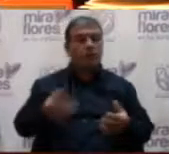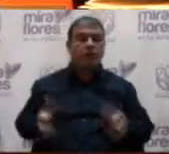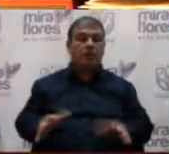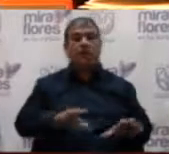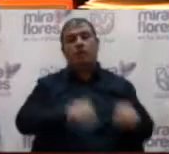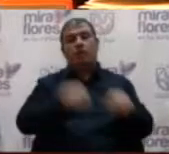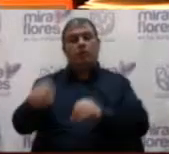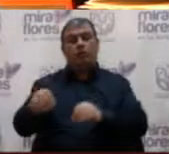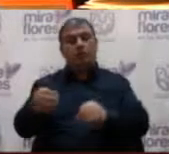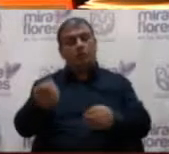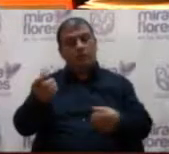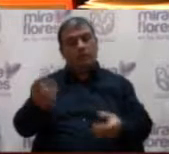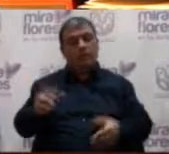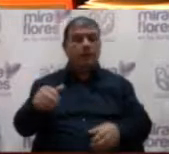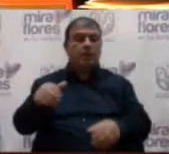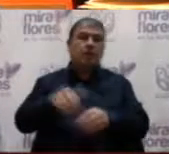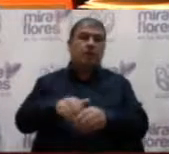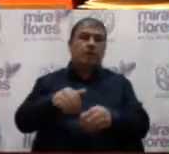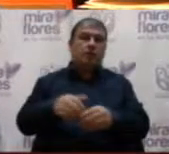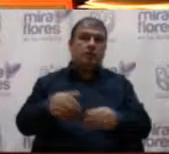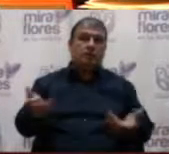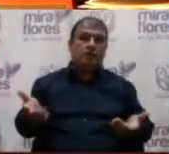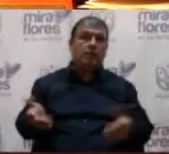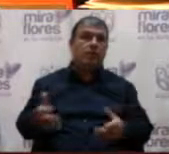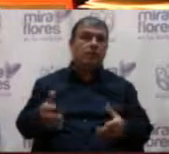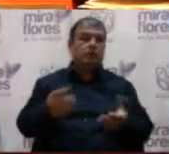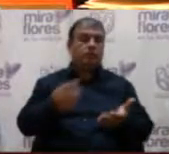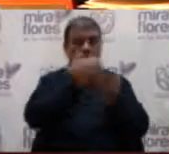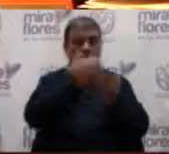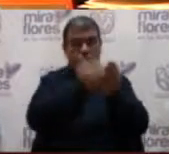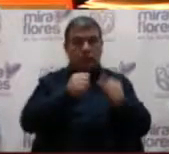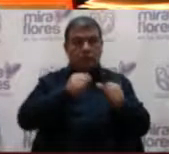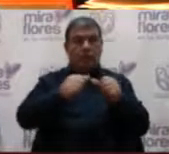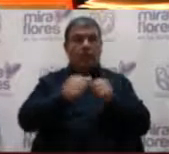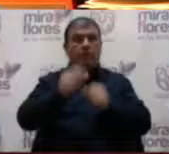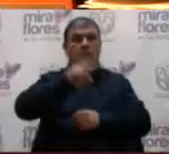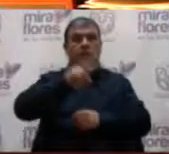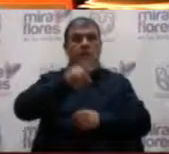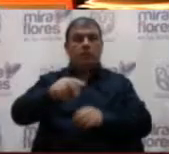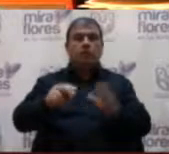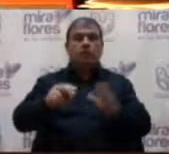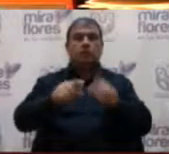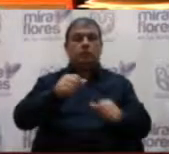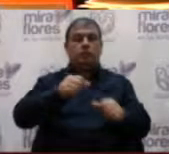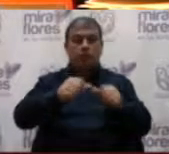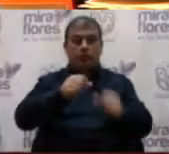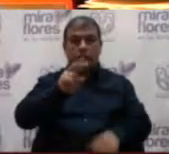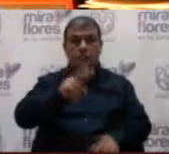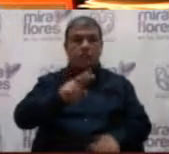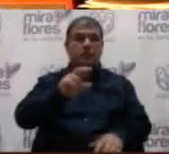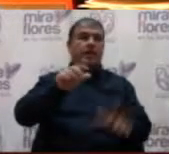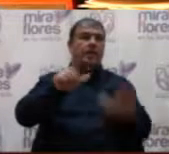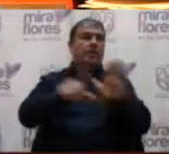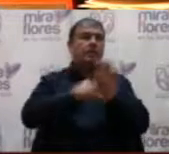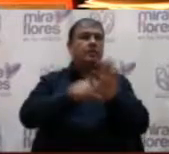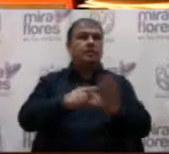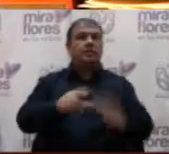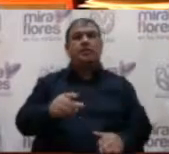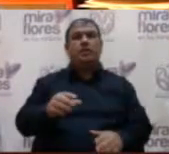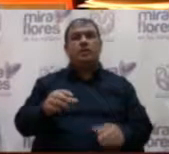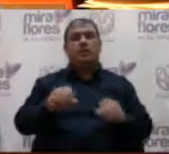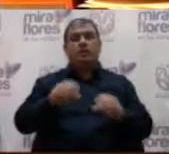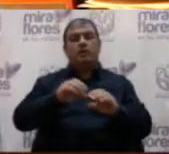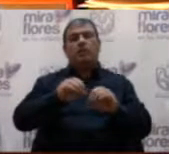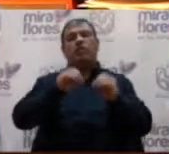cargo proveniente del mandato popular, contemplada en el artículo 22, numeral 2 de la Ley 27972, Ley Orgánica